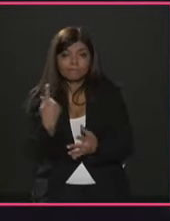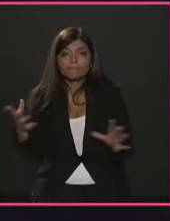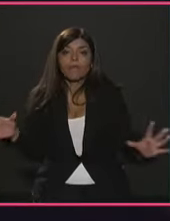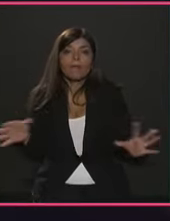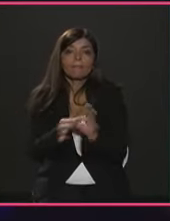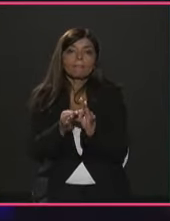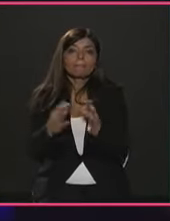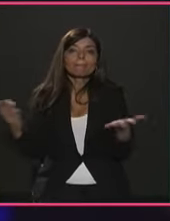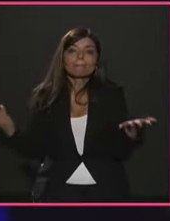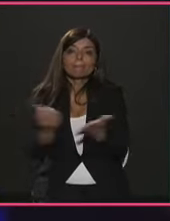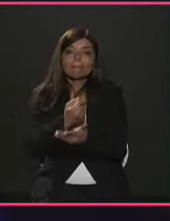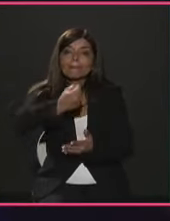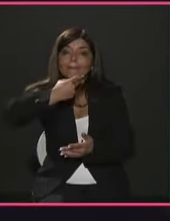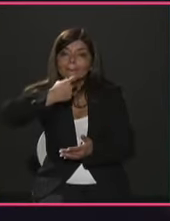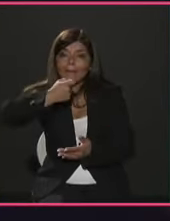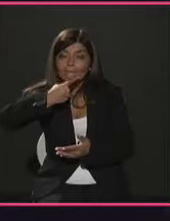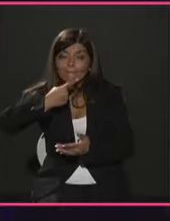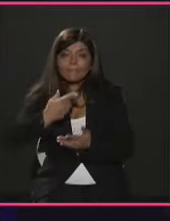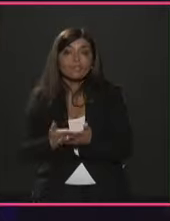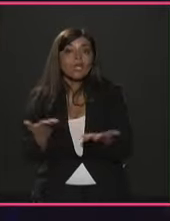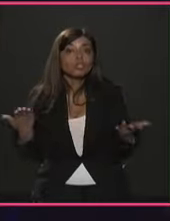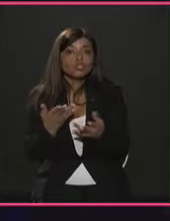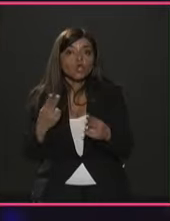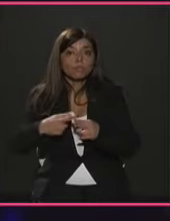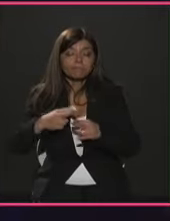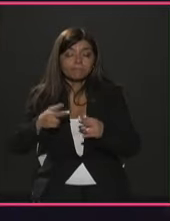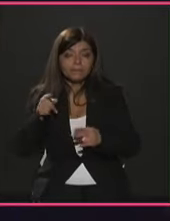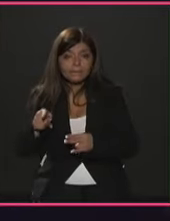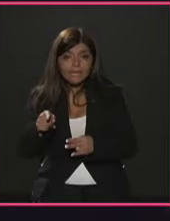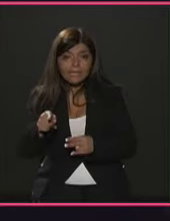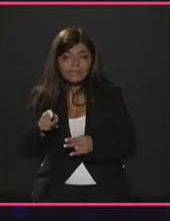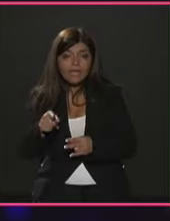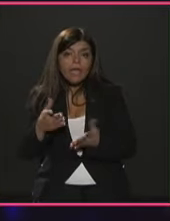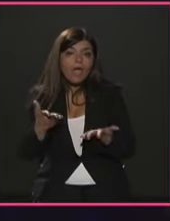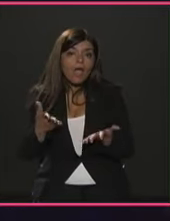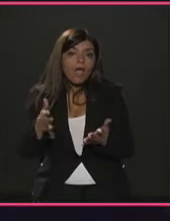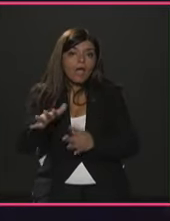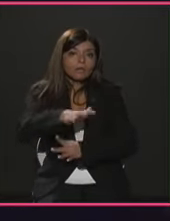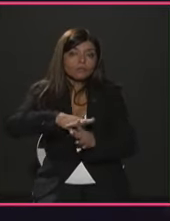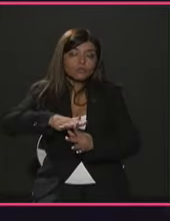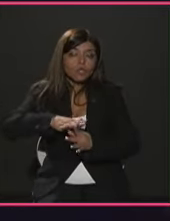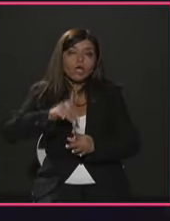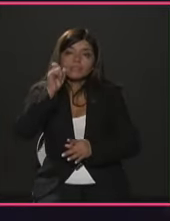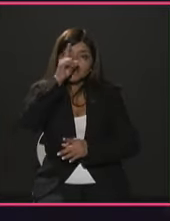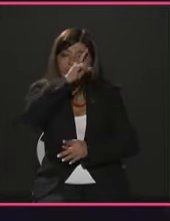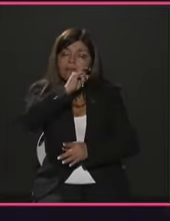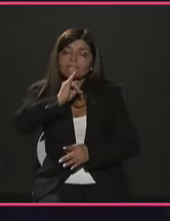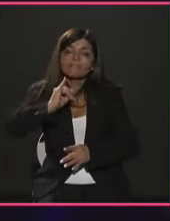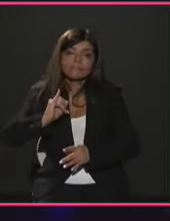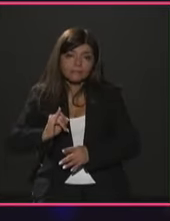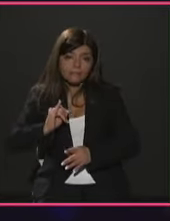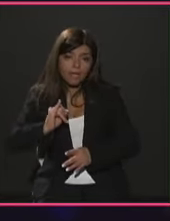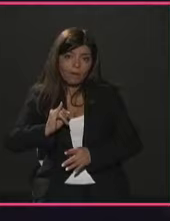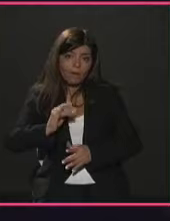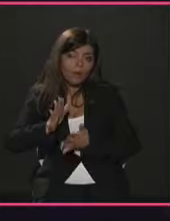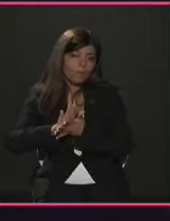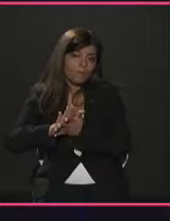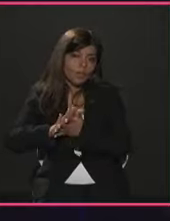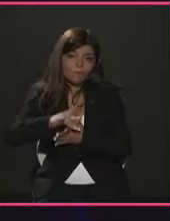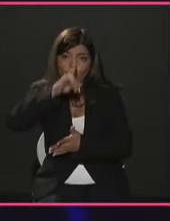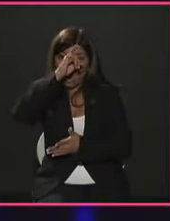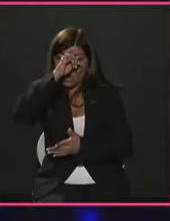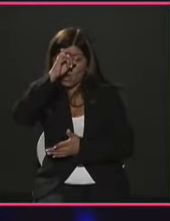sacar un medicamento esto se hace en condiciones evidentemente mucho más difíciles que si estuviéramos en el